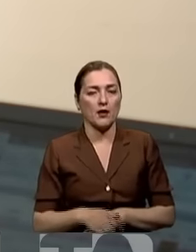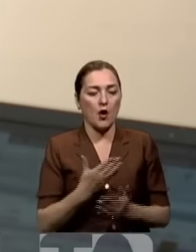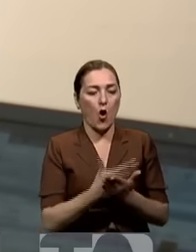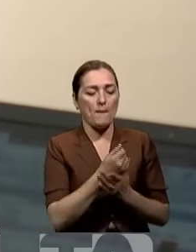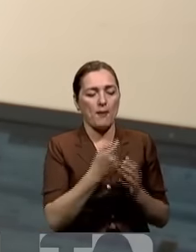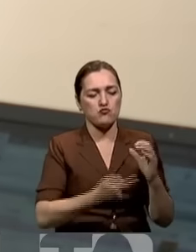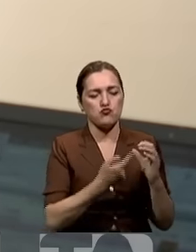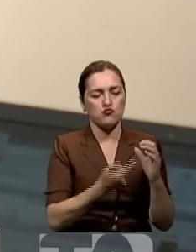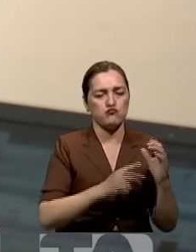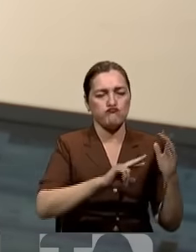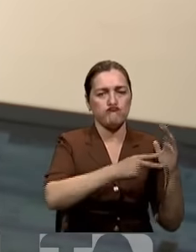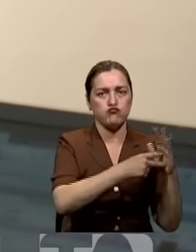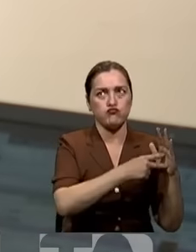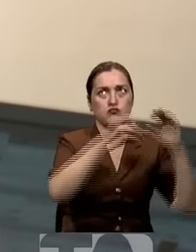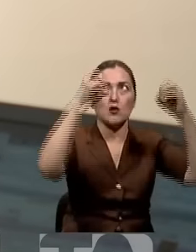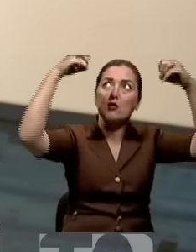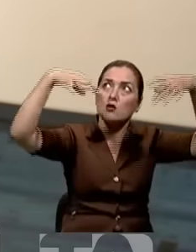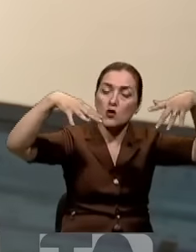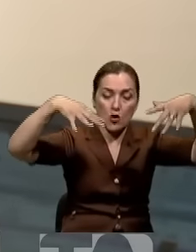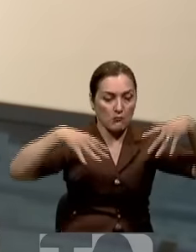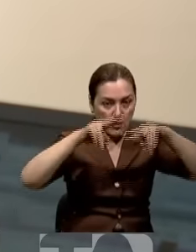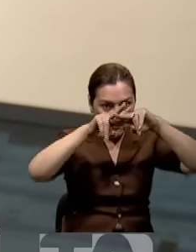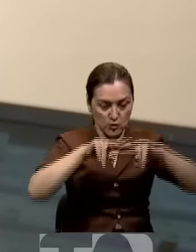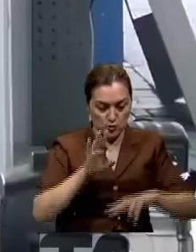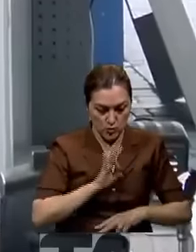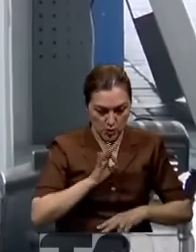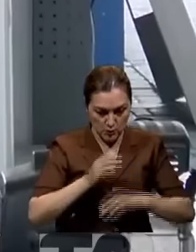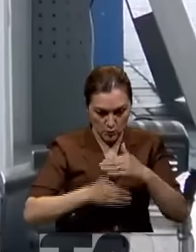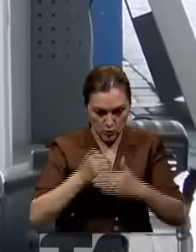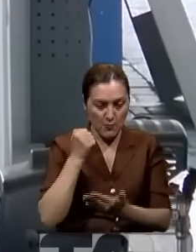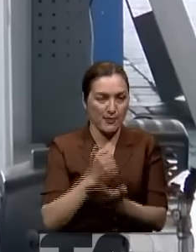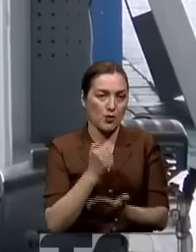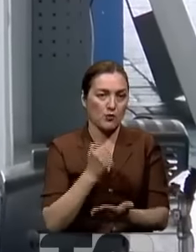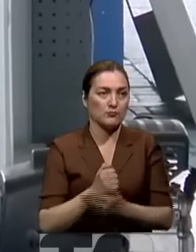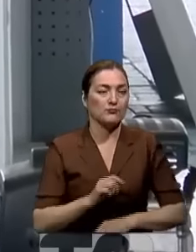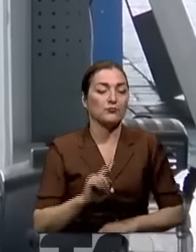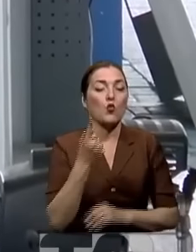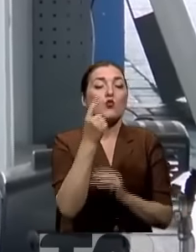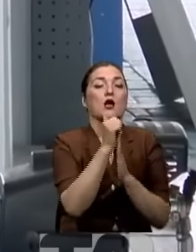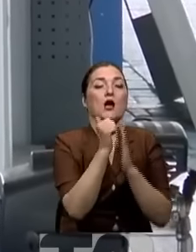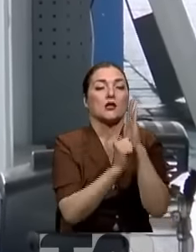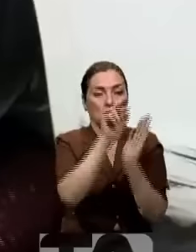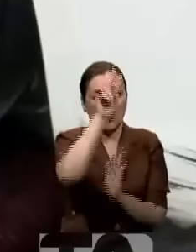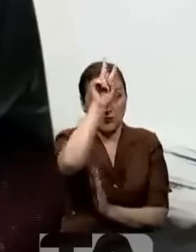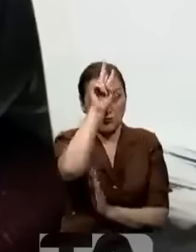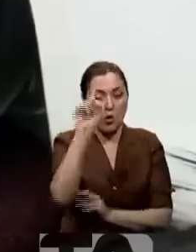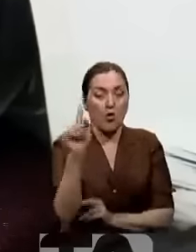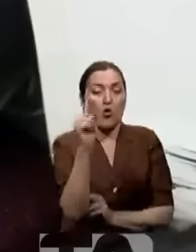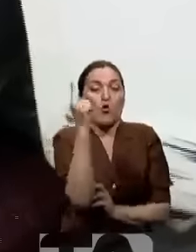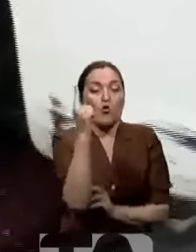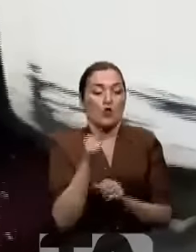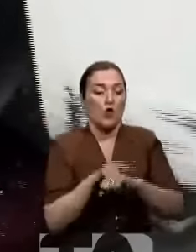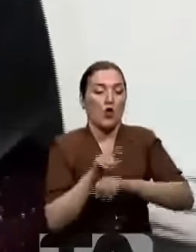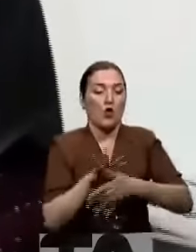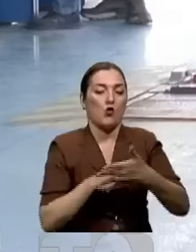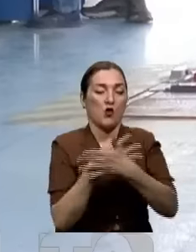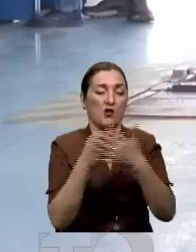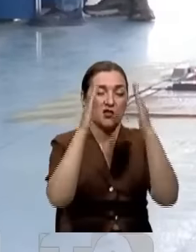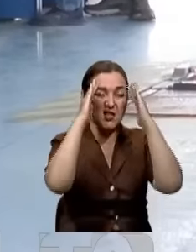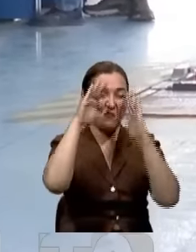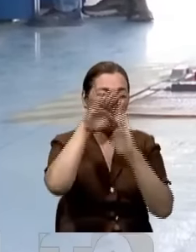tanto al servicio de revisión técnica vehicular como al proceso de matriculación. Al ser la única agencia de Rumiñahui, la entidad redujo sus horarios de